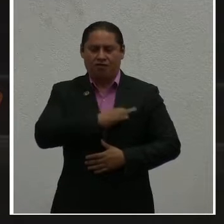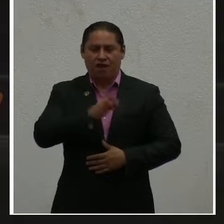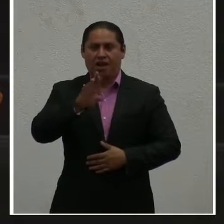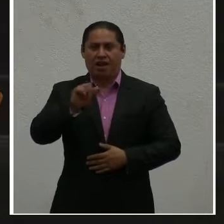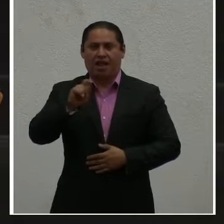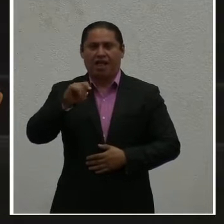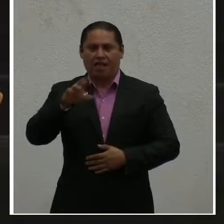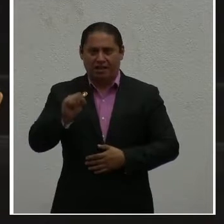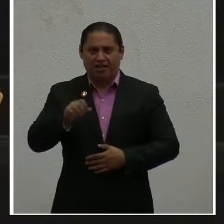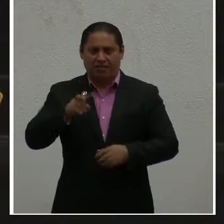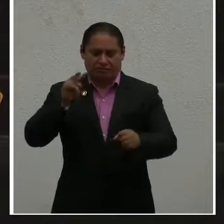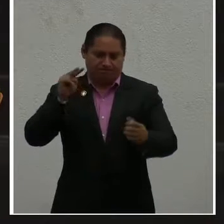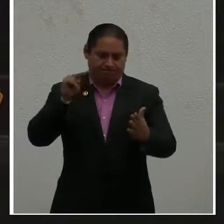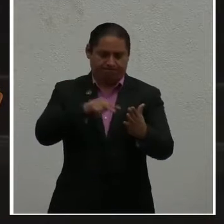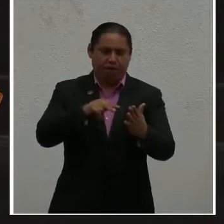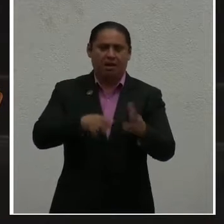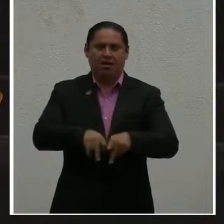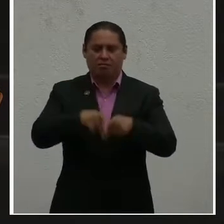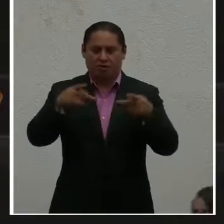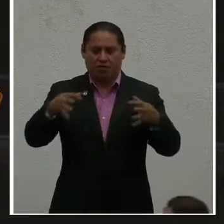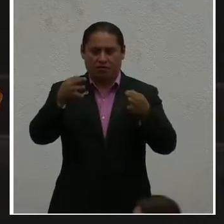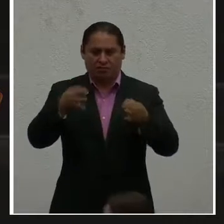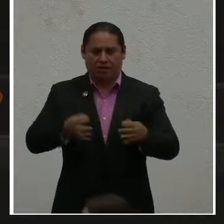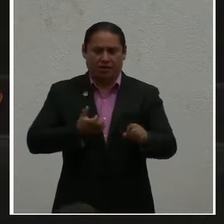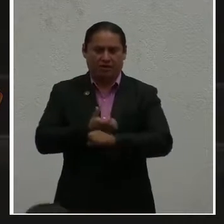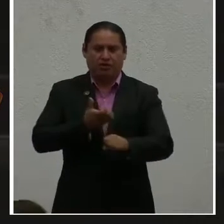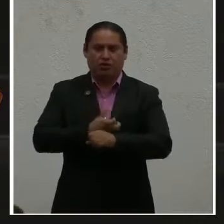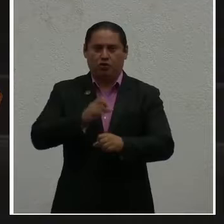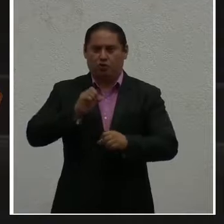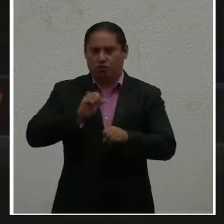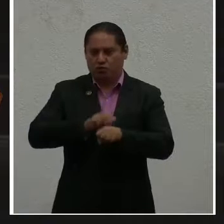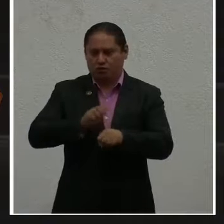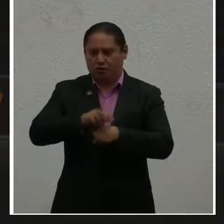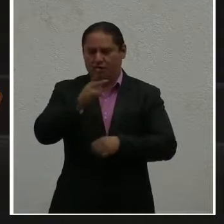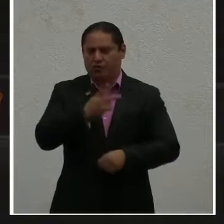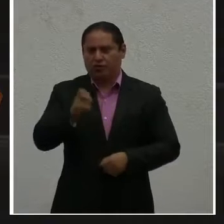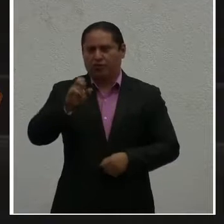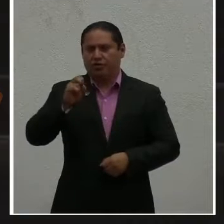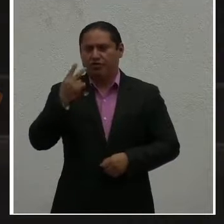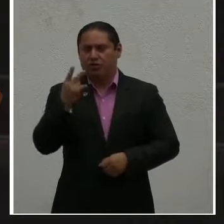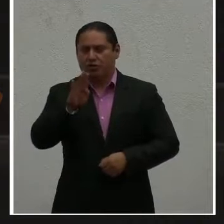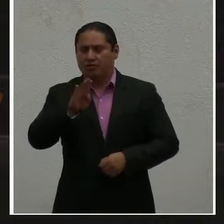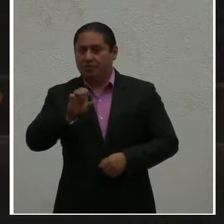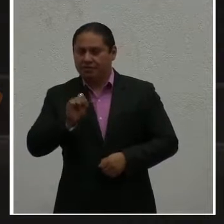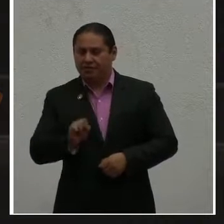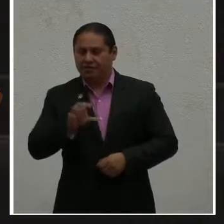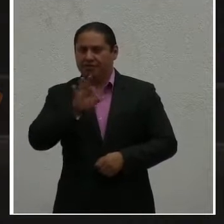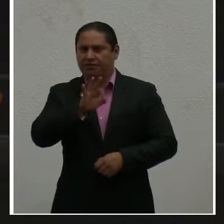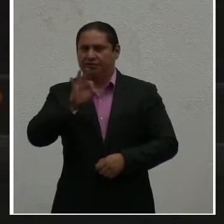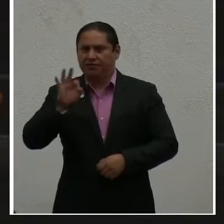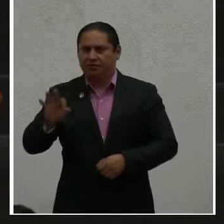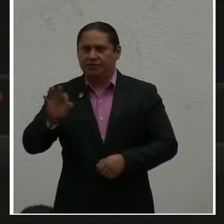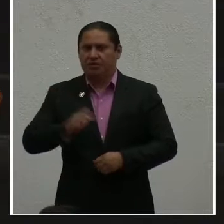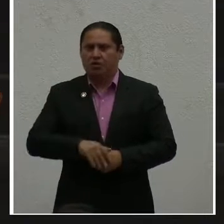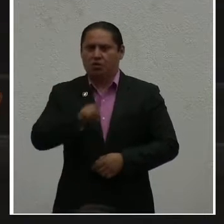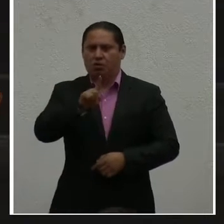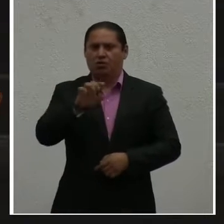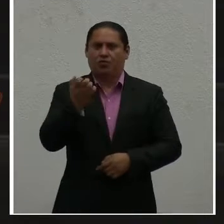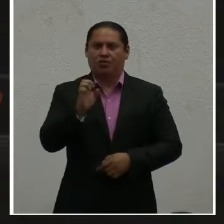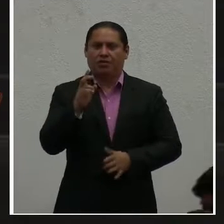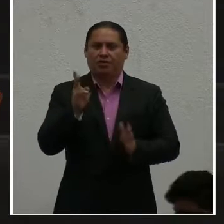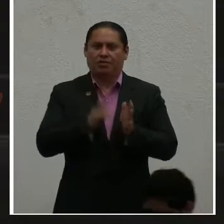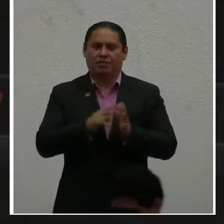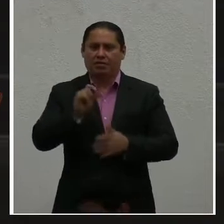periódico oficial del Estado número 202 bis de fecha 1 de enero